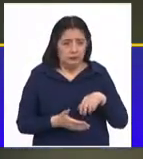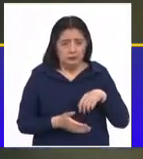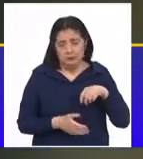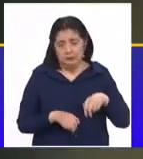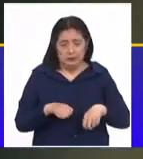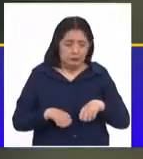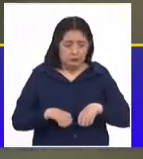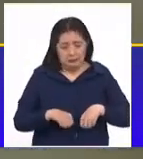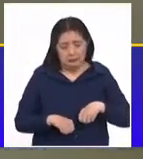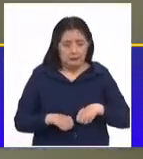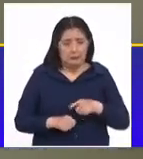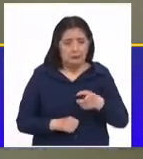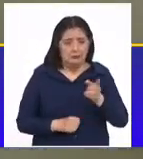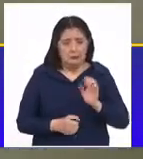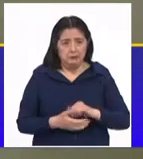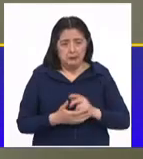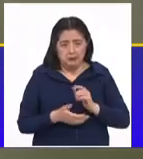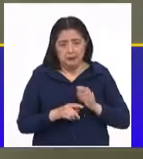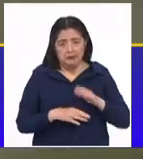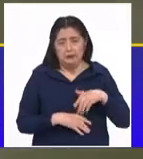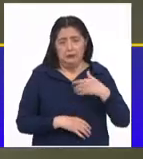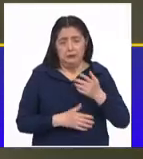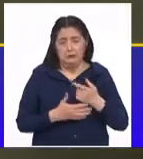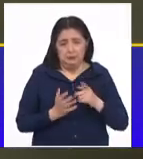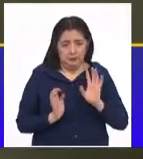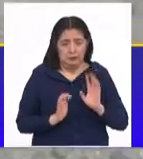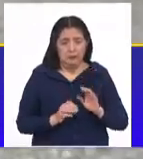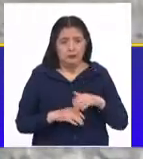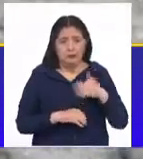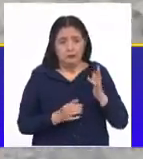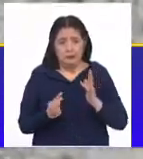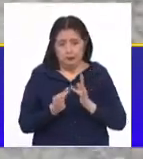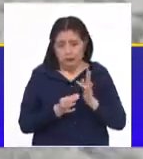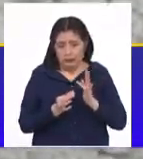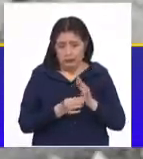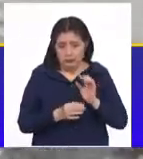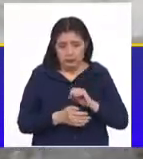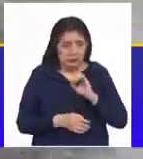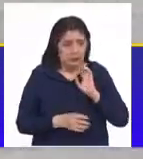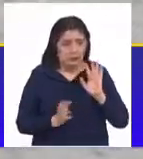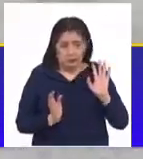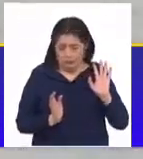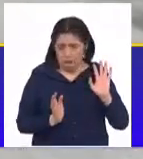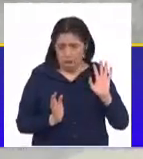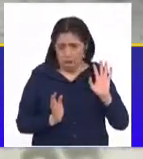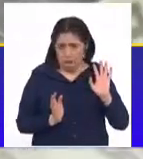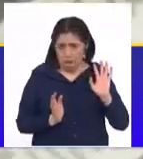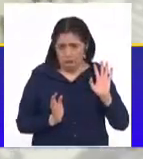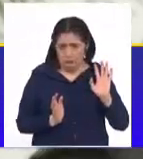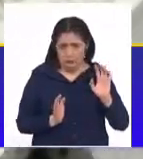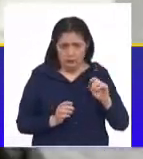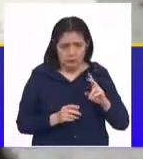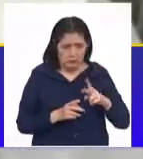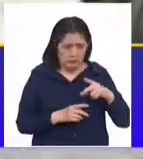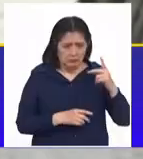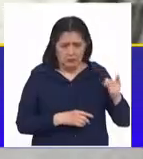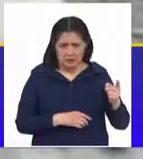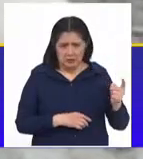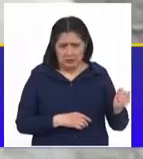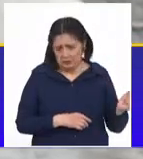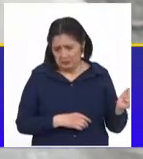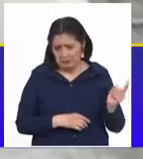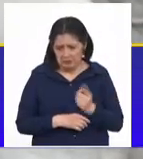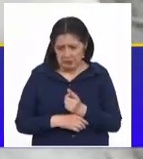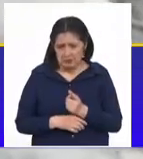de un baby shower. Luego estuvo bailando con su esposa, quien cuenta que de pronto apareció un vecino a